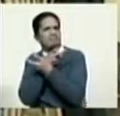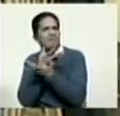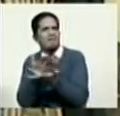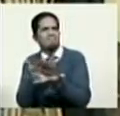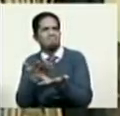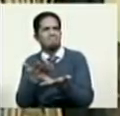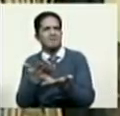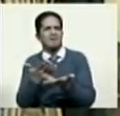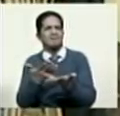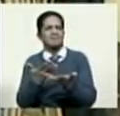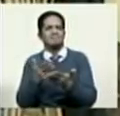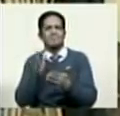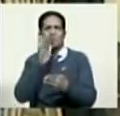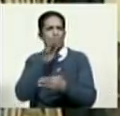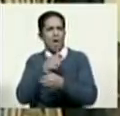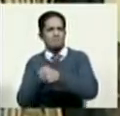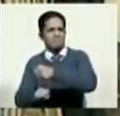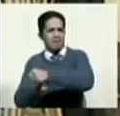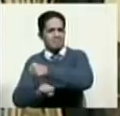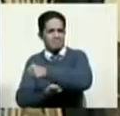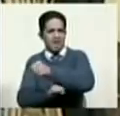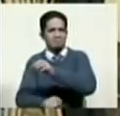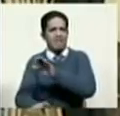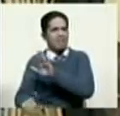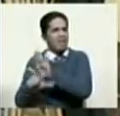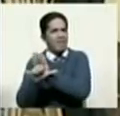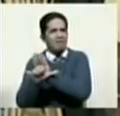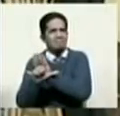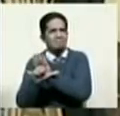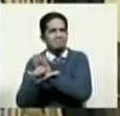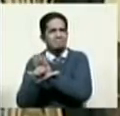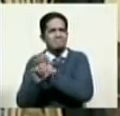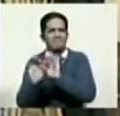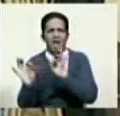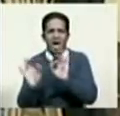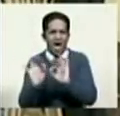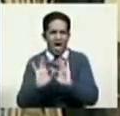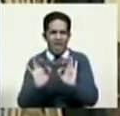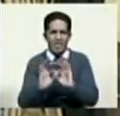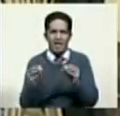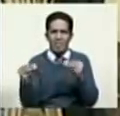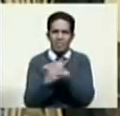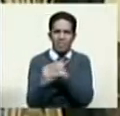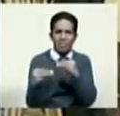está sustentado en ninguna letra ni mandato de la Constitución.